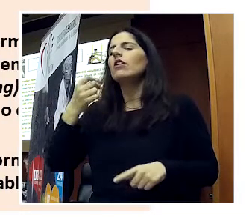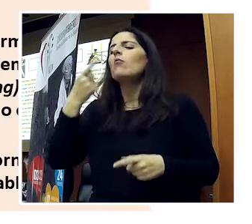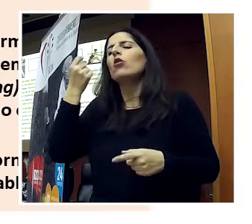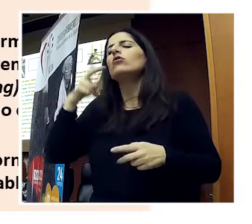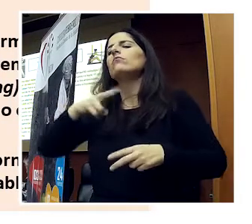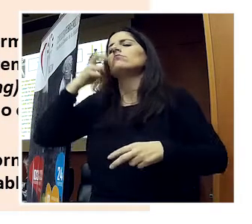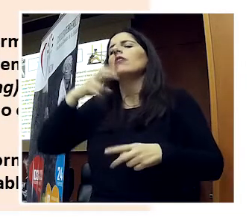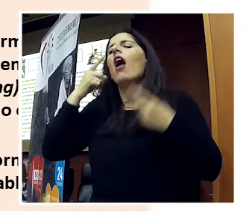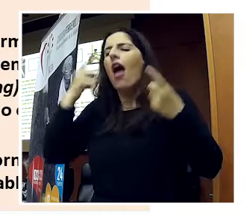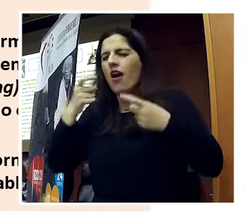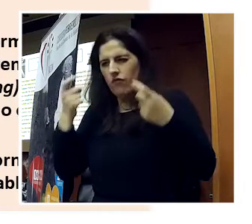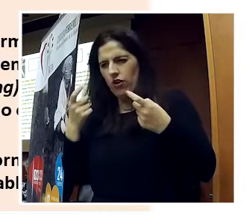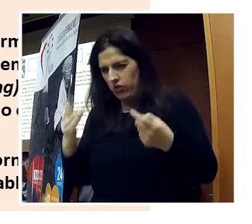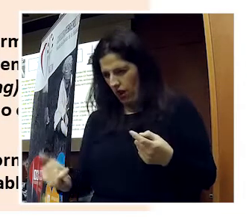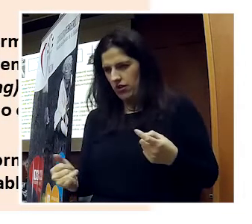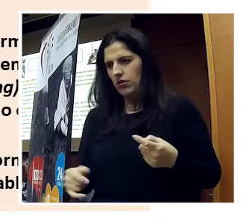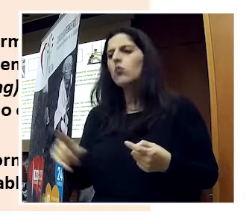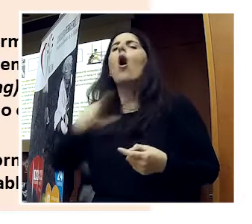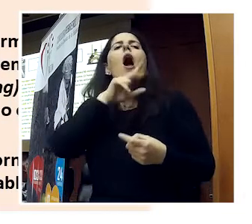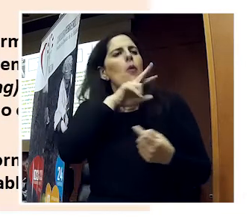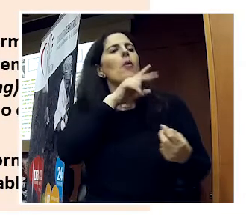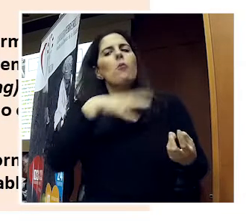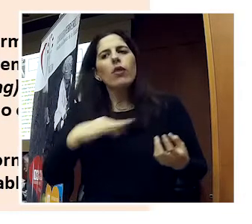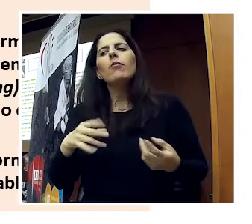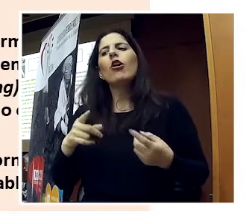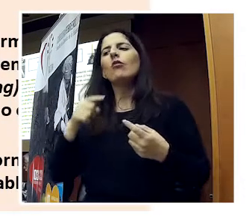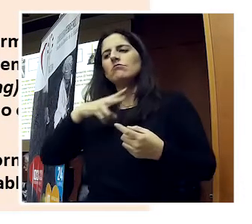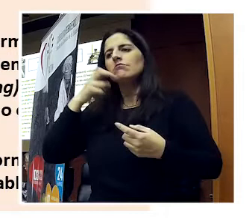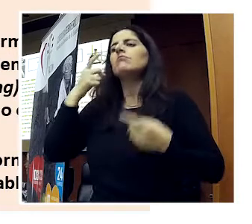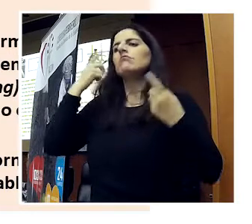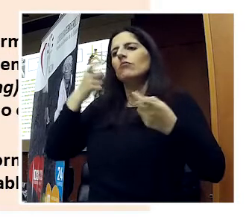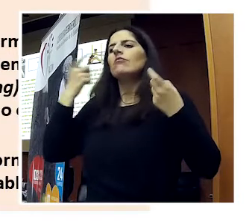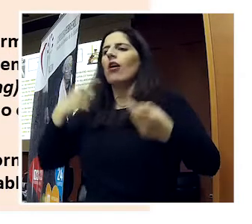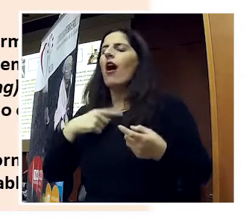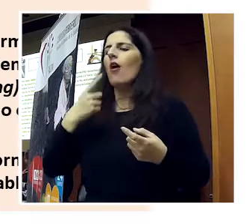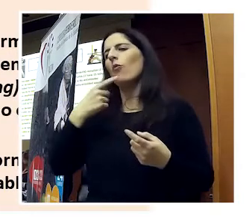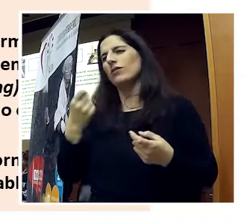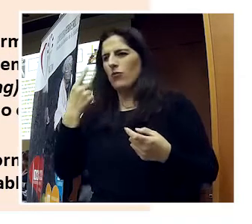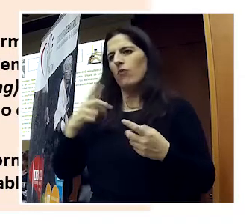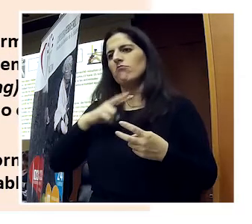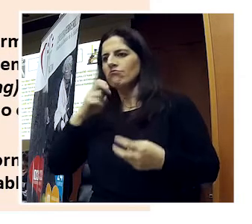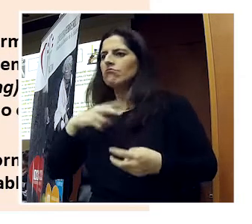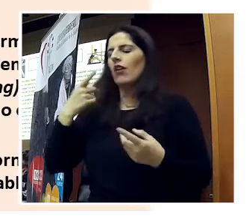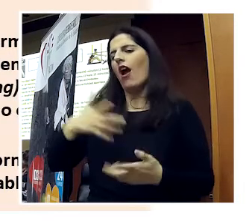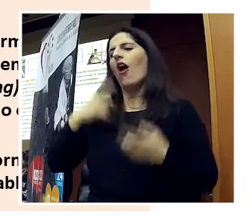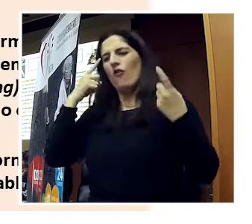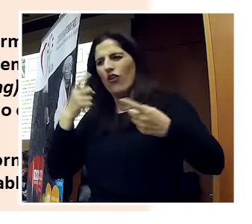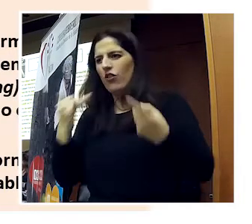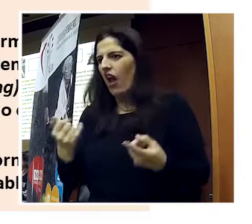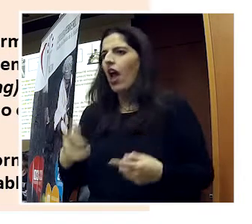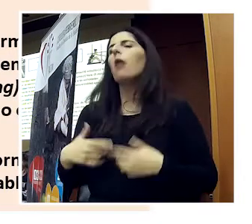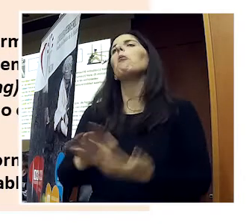más rápida, pero que permite hablar con frases. Y los ejercicios físicos intensos, pues serían ya, notará cómo la respiración